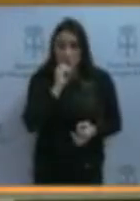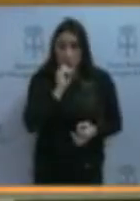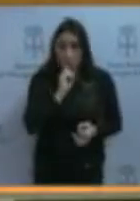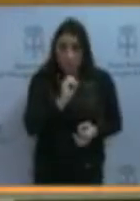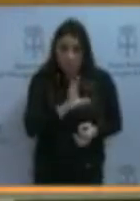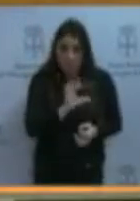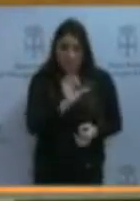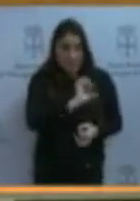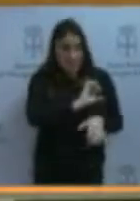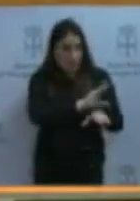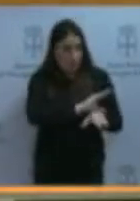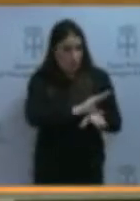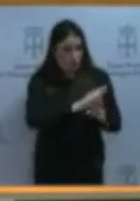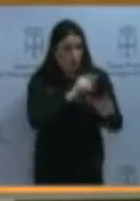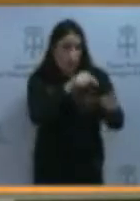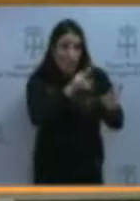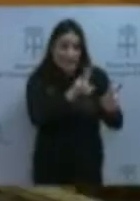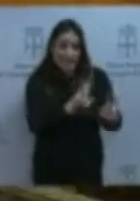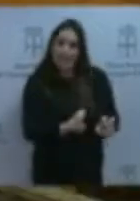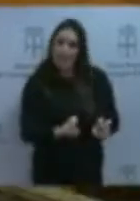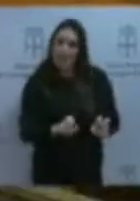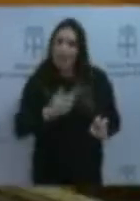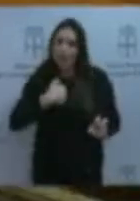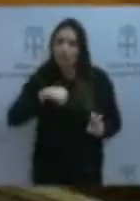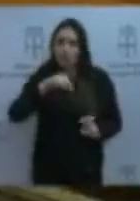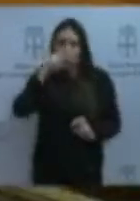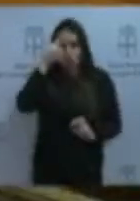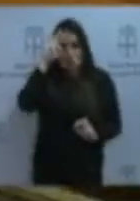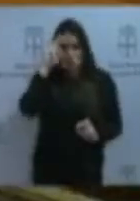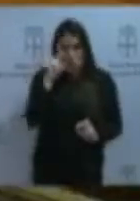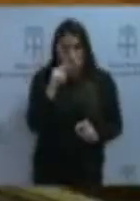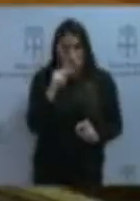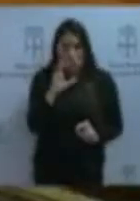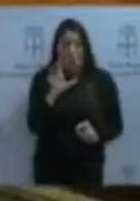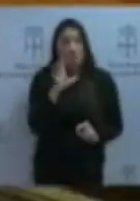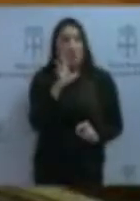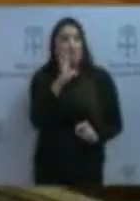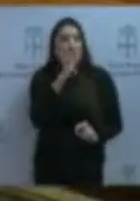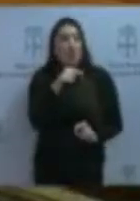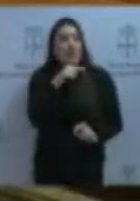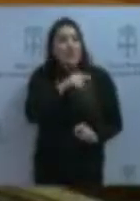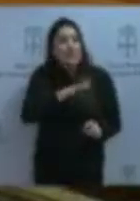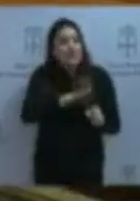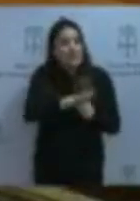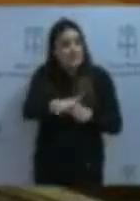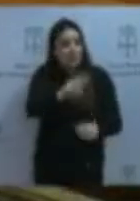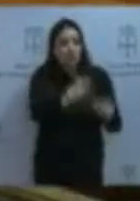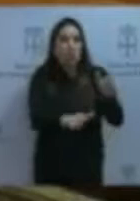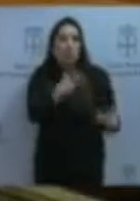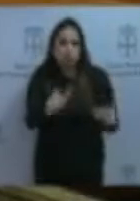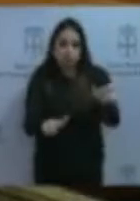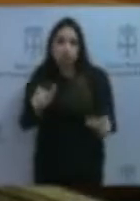gracias. Señor consellero, este es un asunto que nos preocupa porque afecta a una cantidad importante